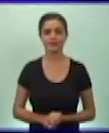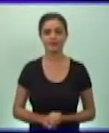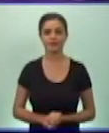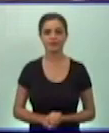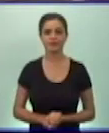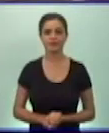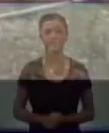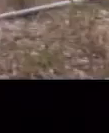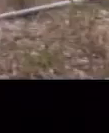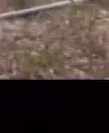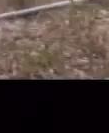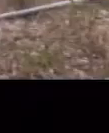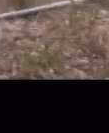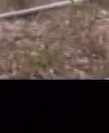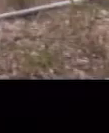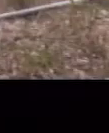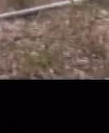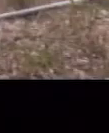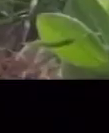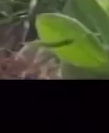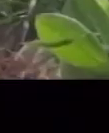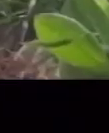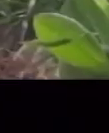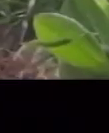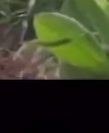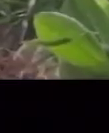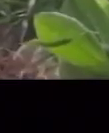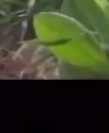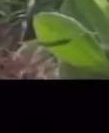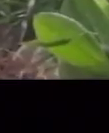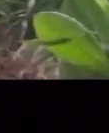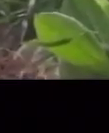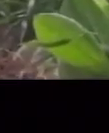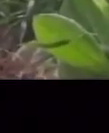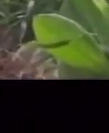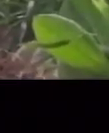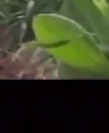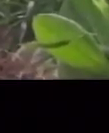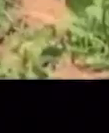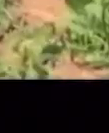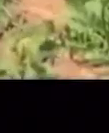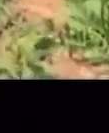¿Quién dijo que todo está perdido?